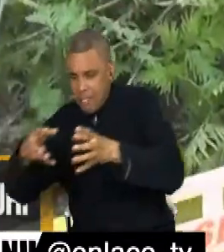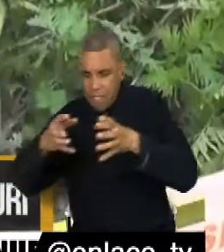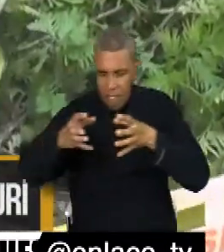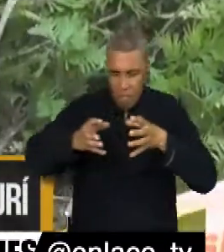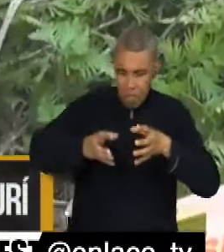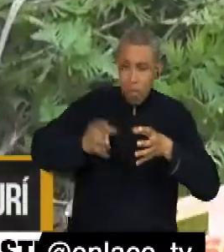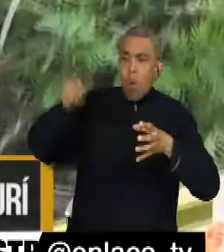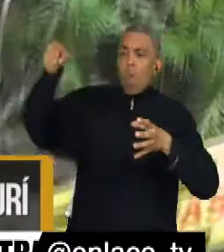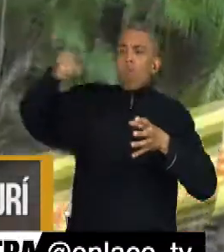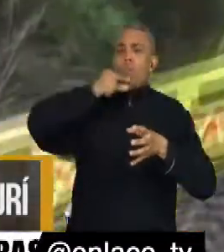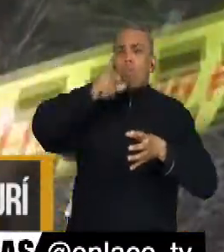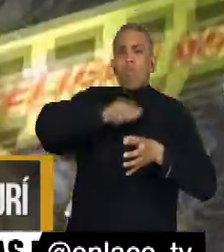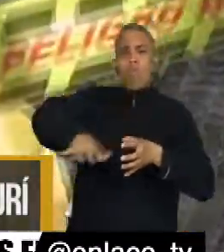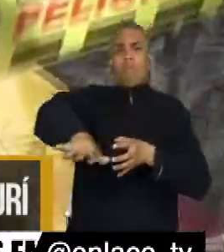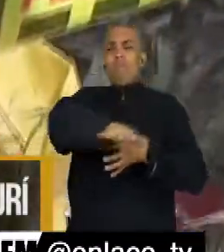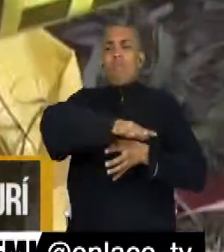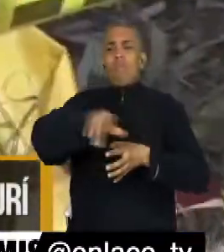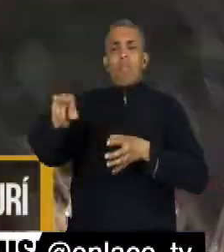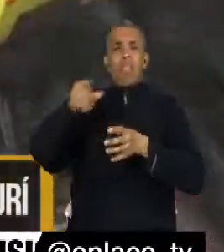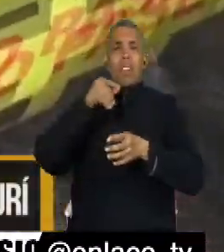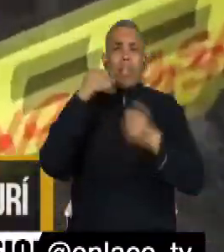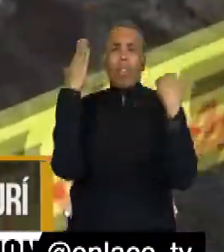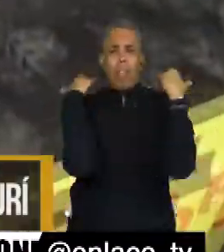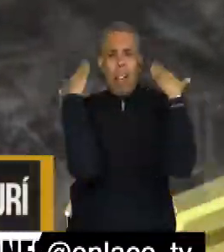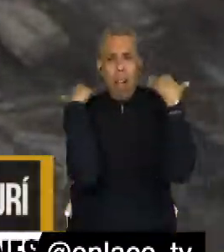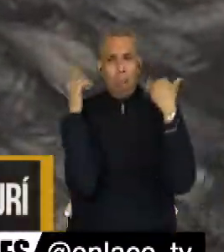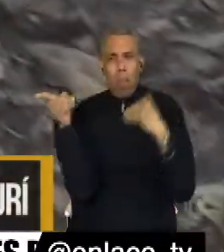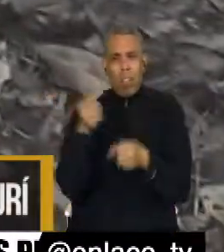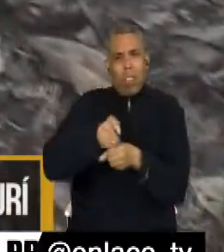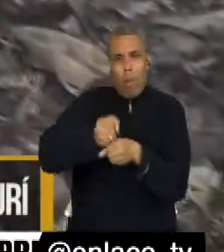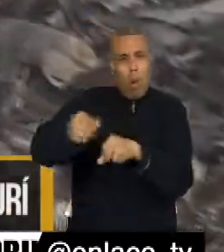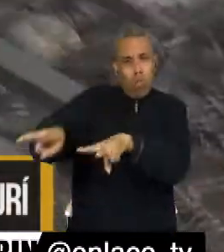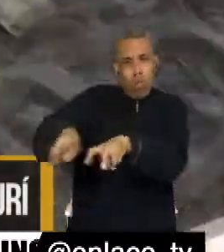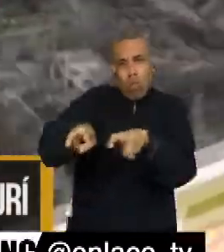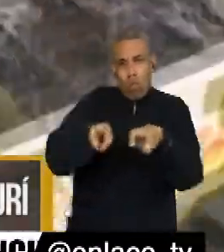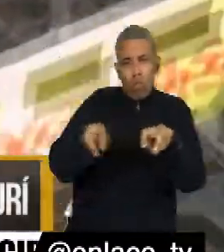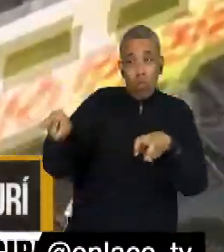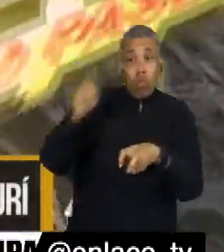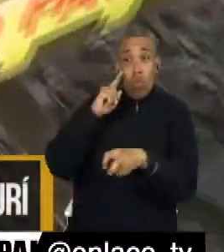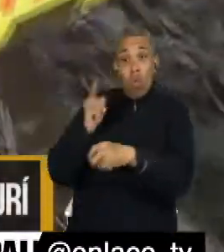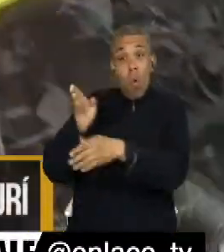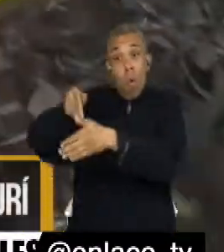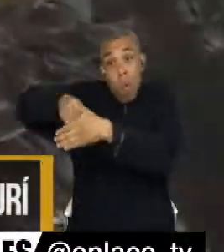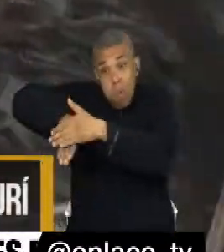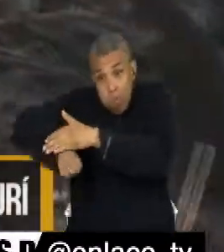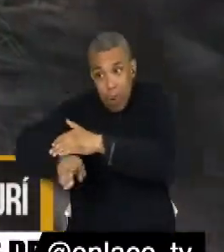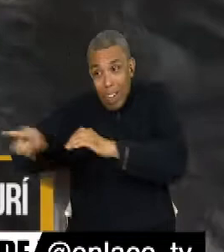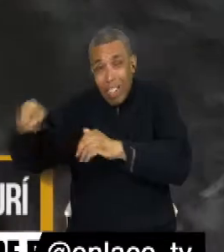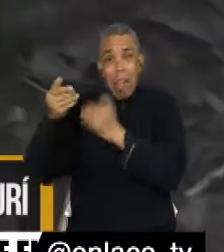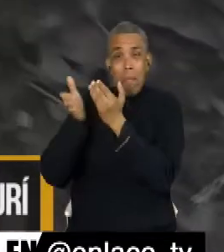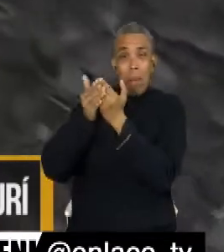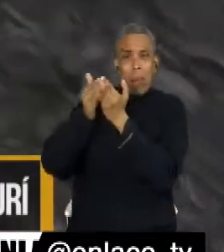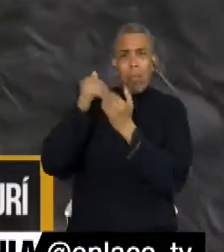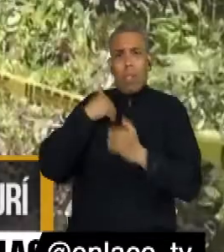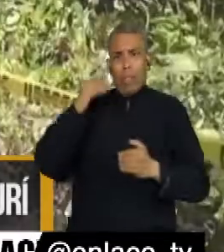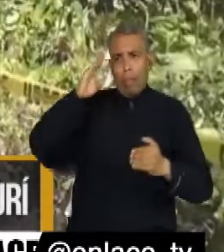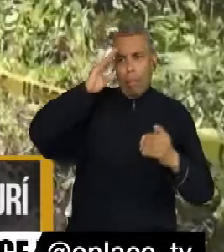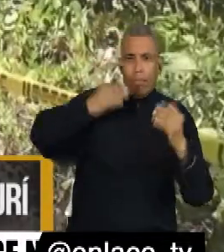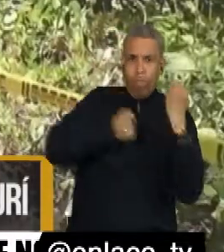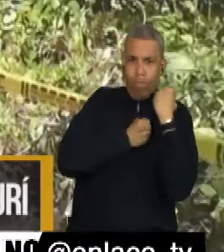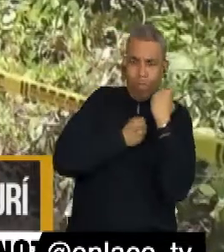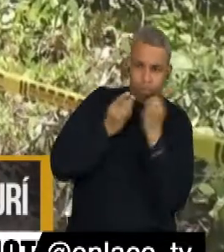campesina conformada por unas 9 personas que se dedicaban a labores agrícolas, y gracias al oportuno aviso a las tropas se pudo realizar